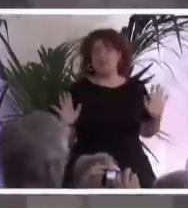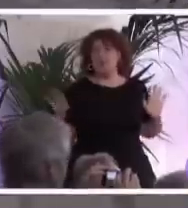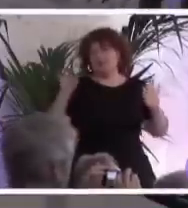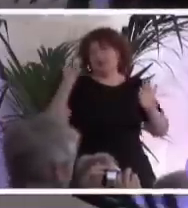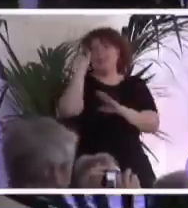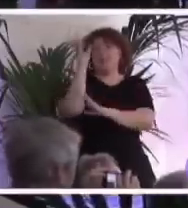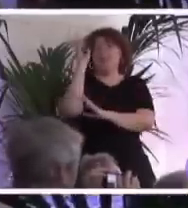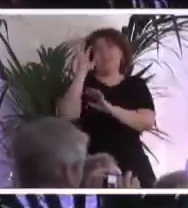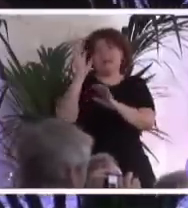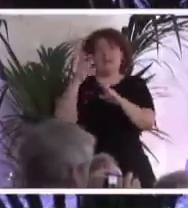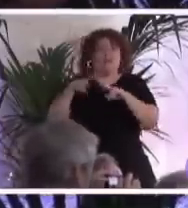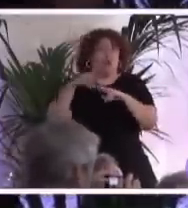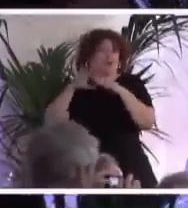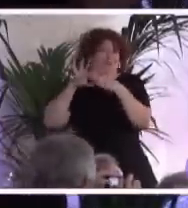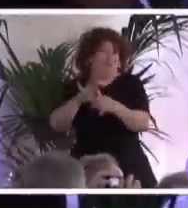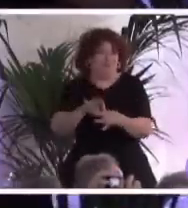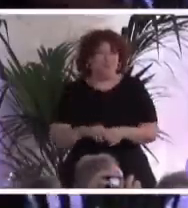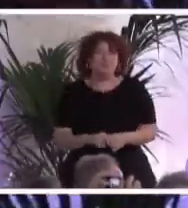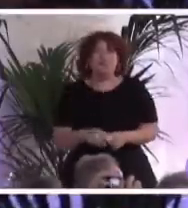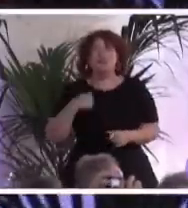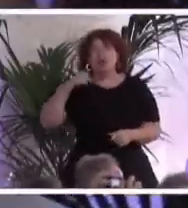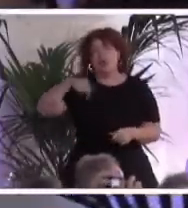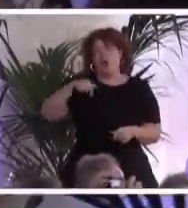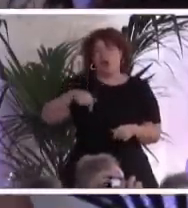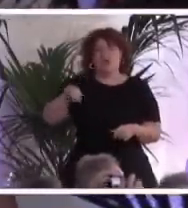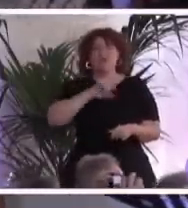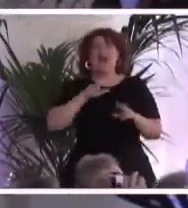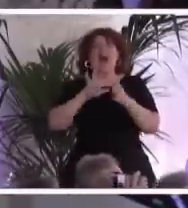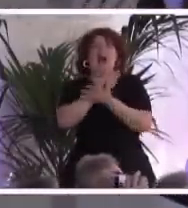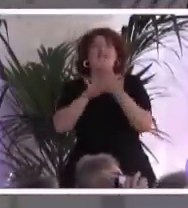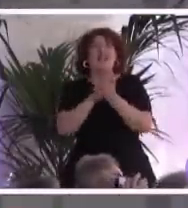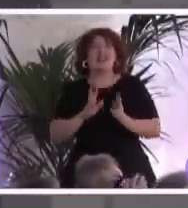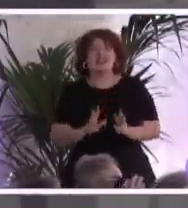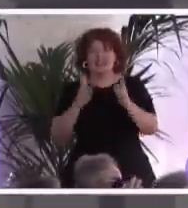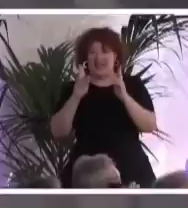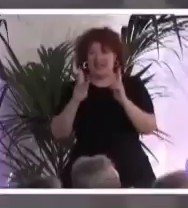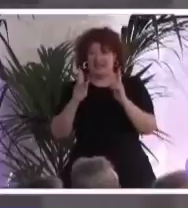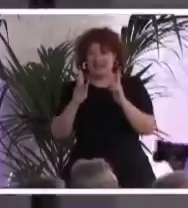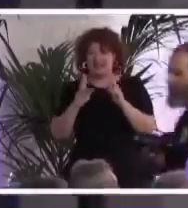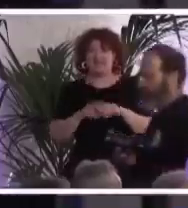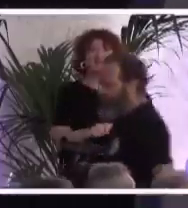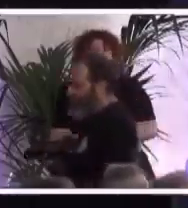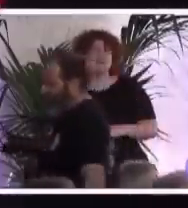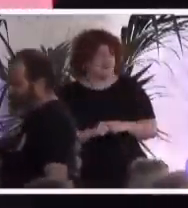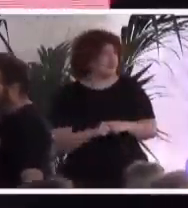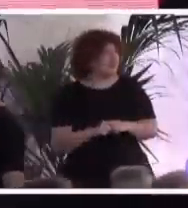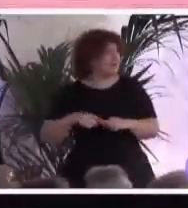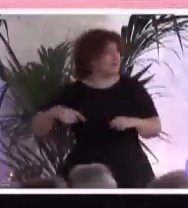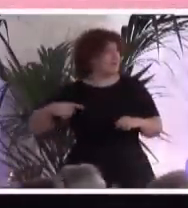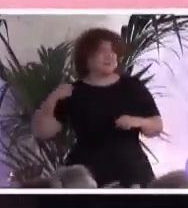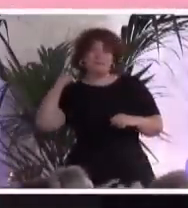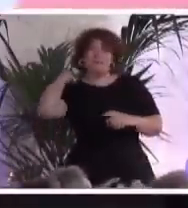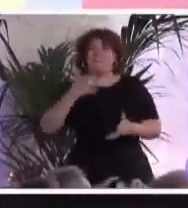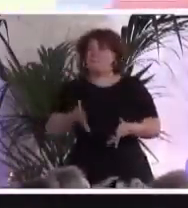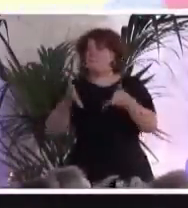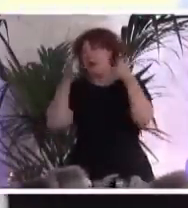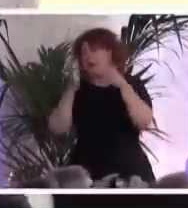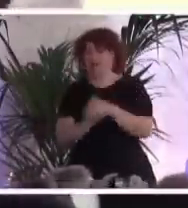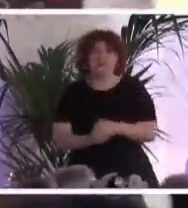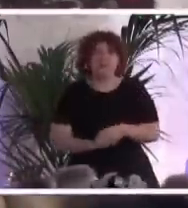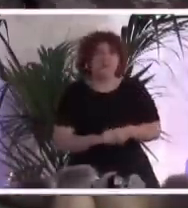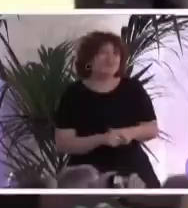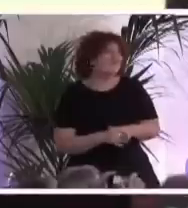los mítines Yo hoy voy a hablar de series que ya sabéis que me gustan mucho